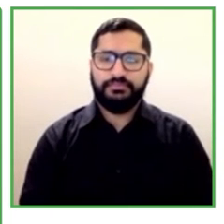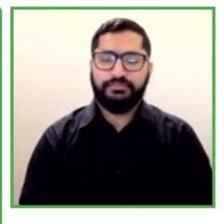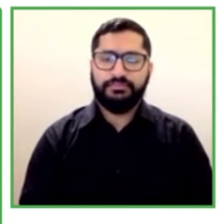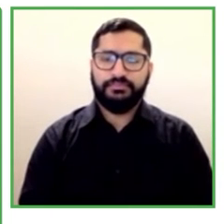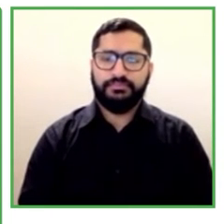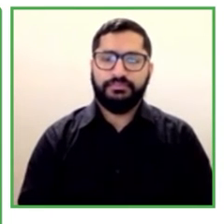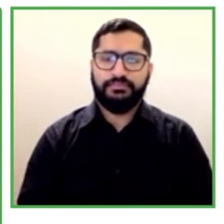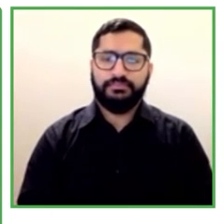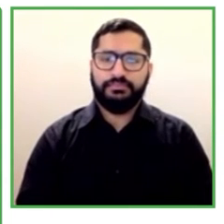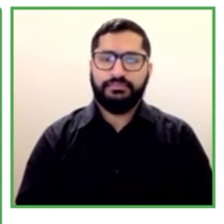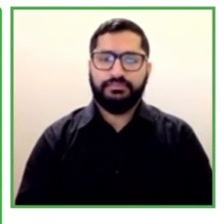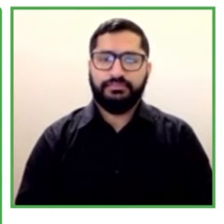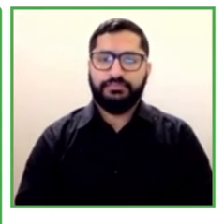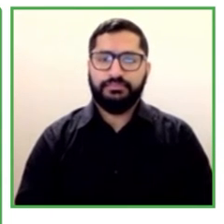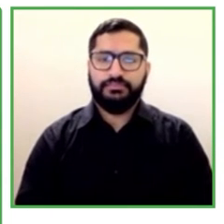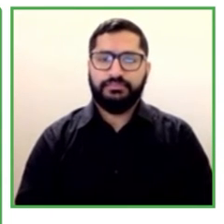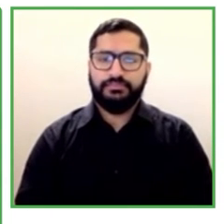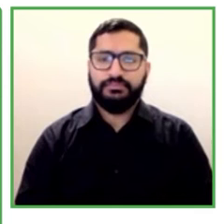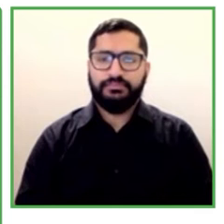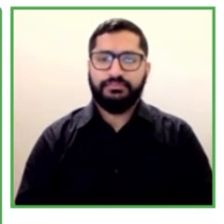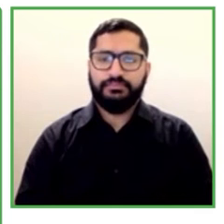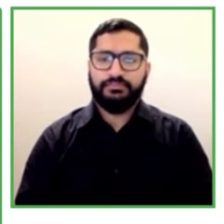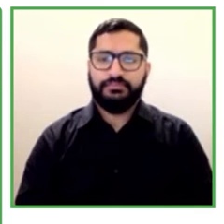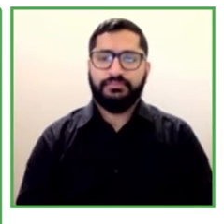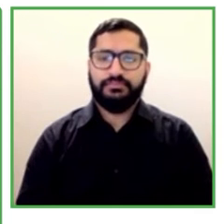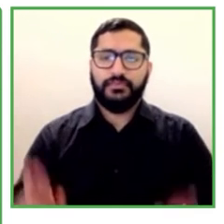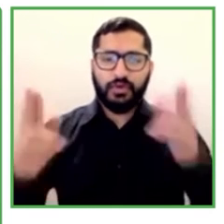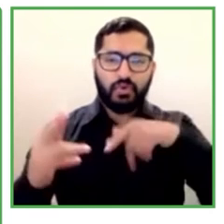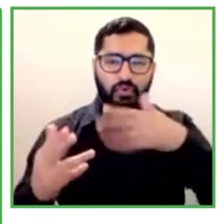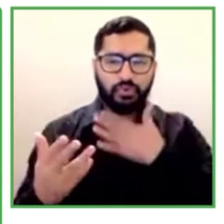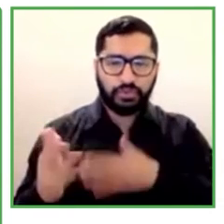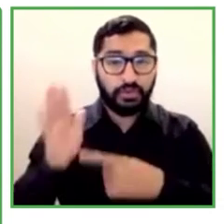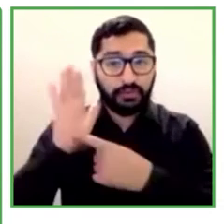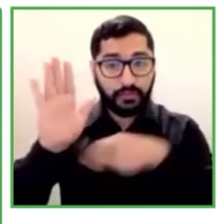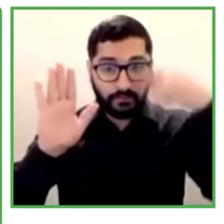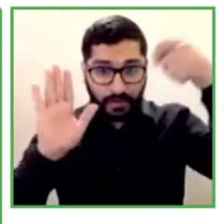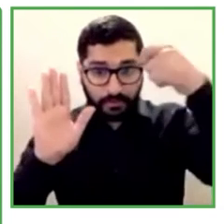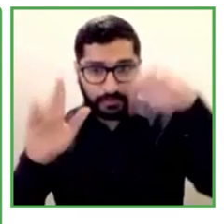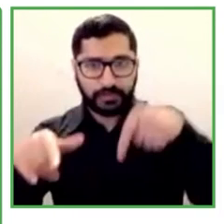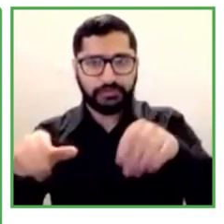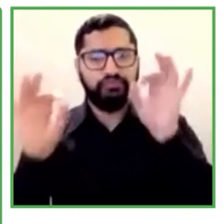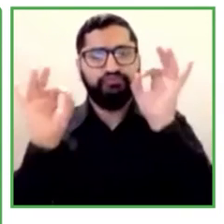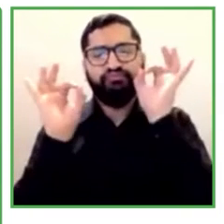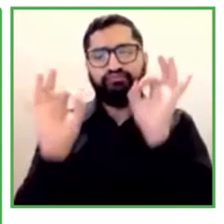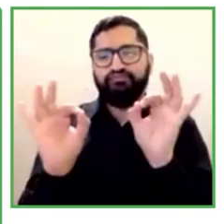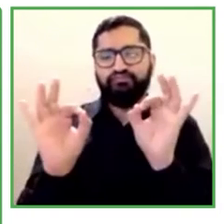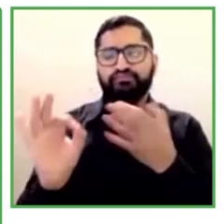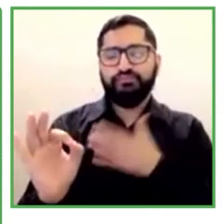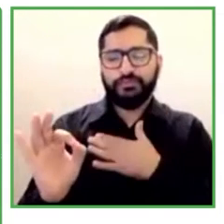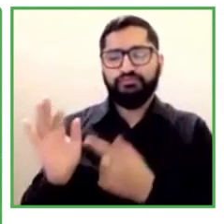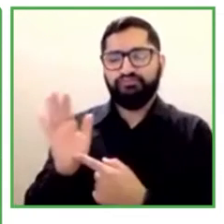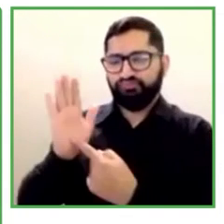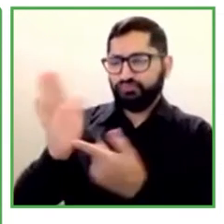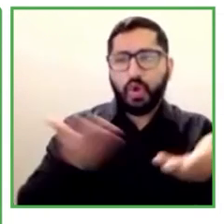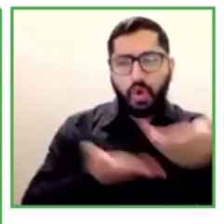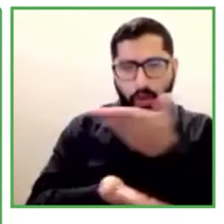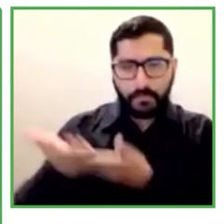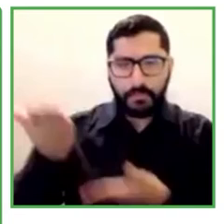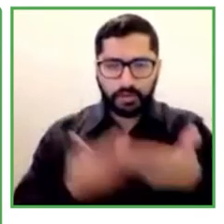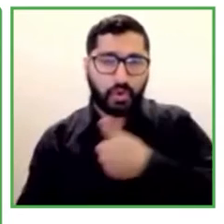Bueno, espero que les haya gustado el video. Eso es lo que queríamos compartir con ustedes, cómo se vive una cultura inclusiva en el Banco Scotiabank